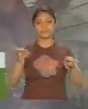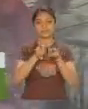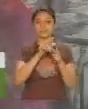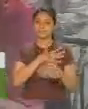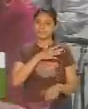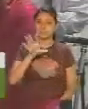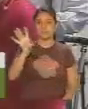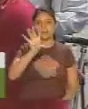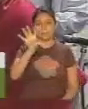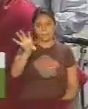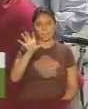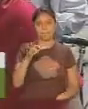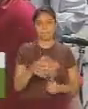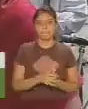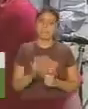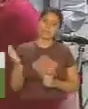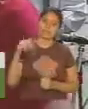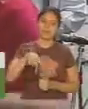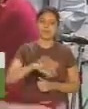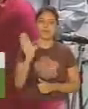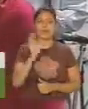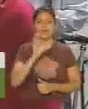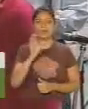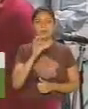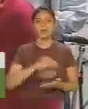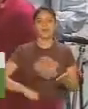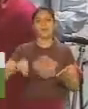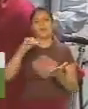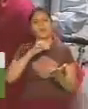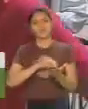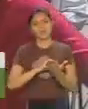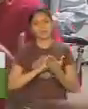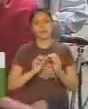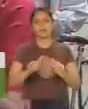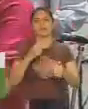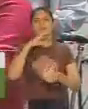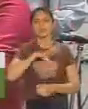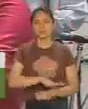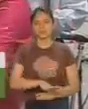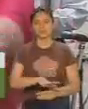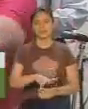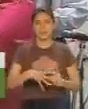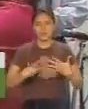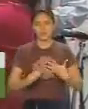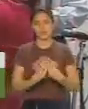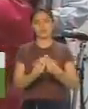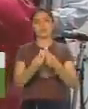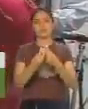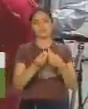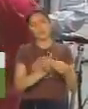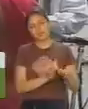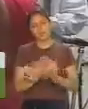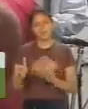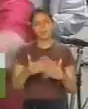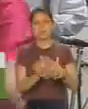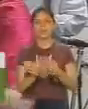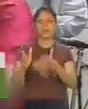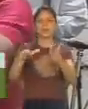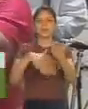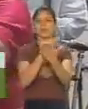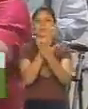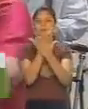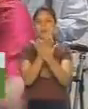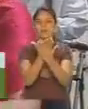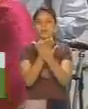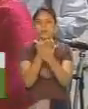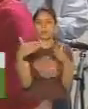patrios. Vamos pues, pueblo de Caracas, a retomar nuestra historia, a transitar con ella en este camino hasta